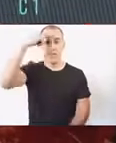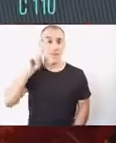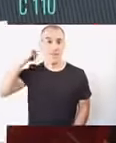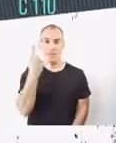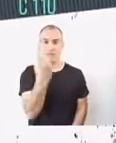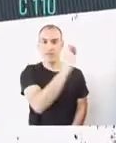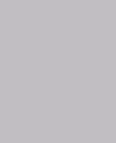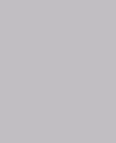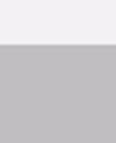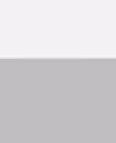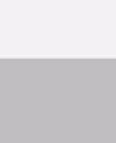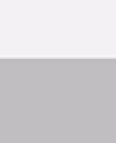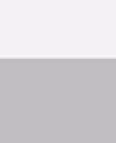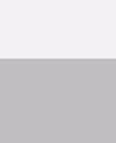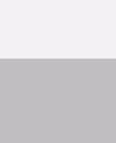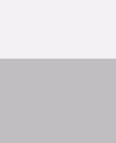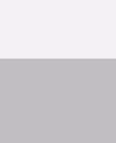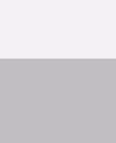Vota Colla 110.